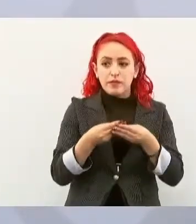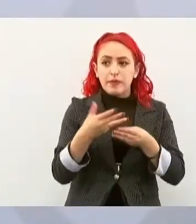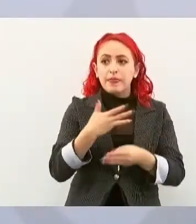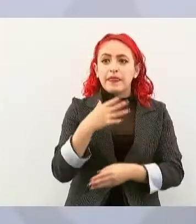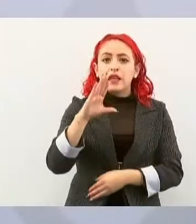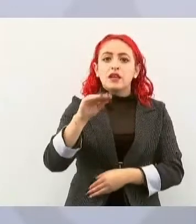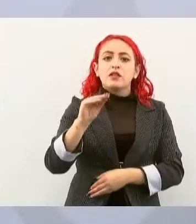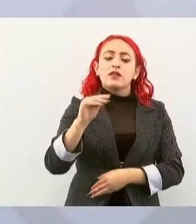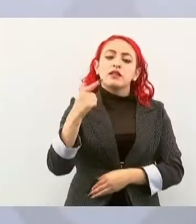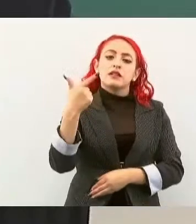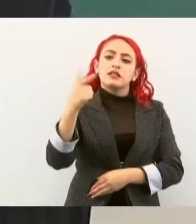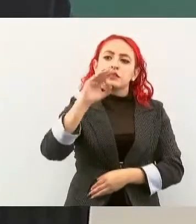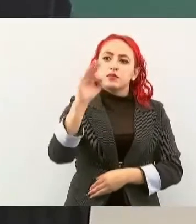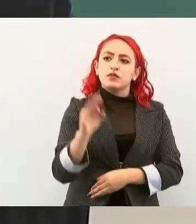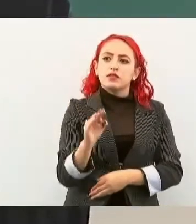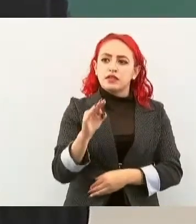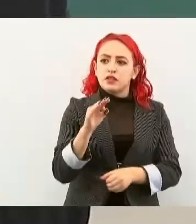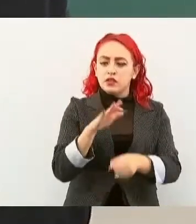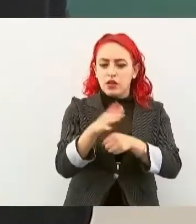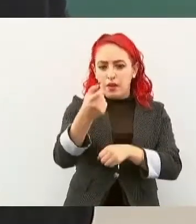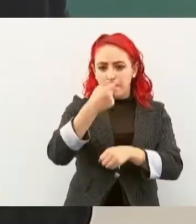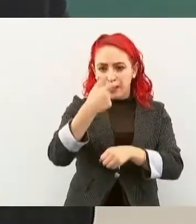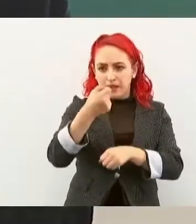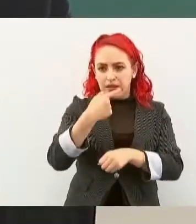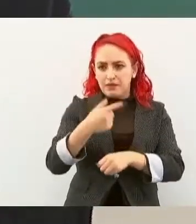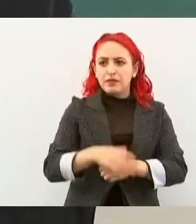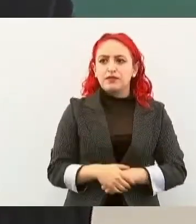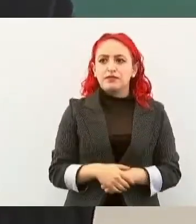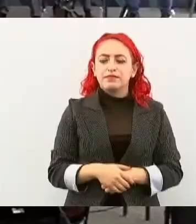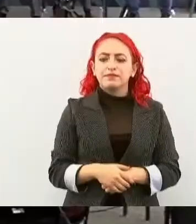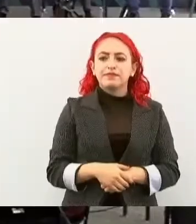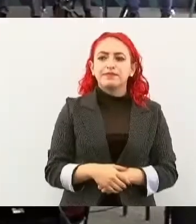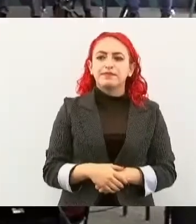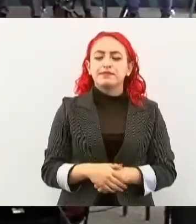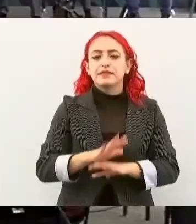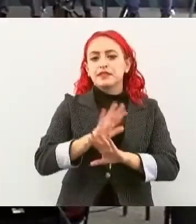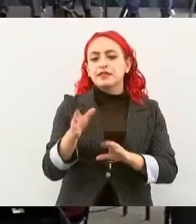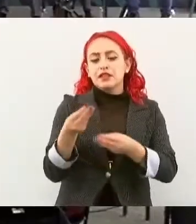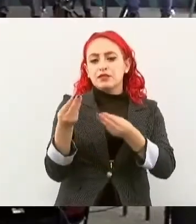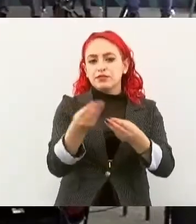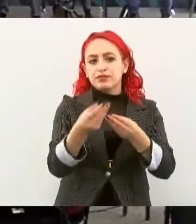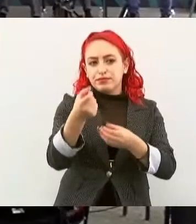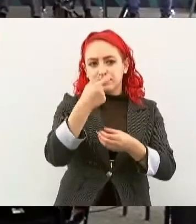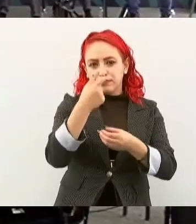el 97% de medicamentos, ya el abasto,